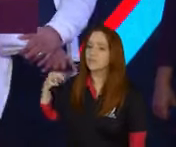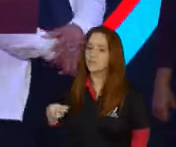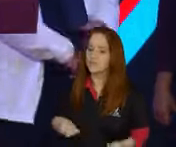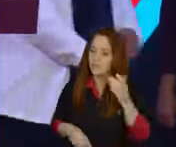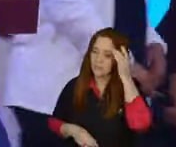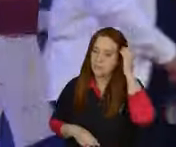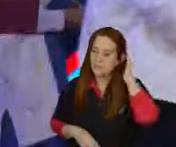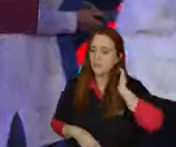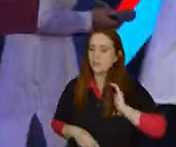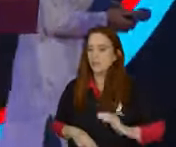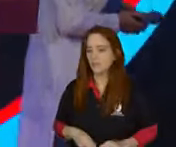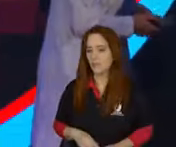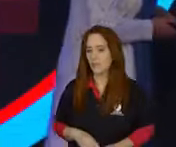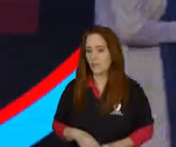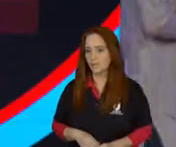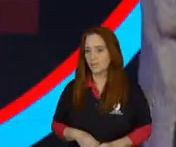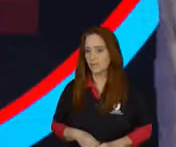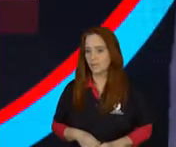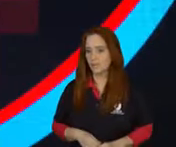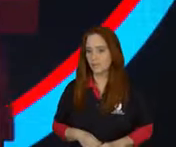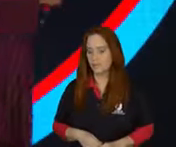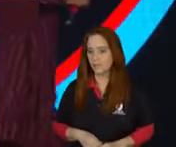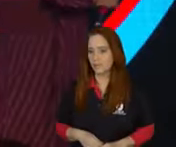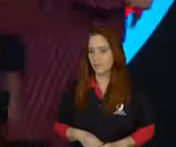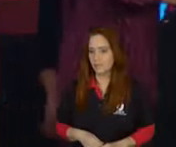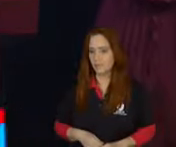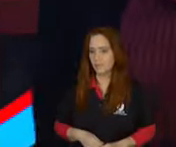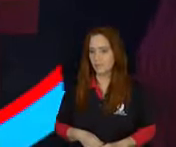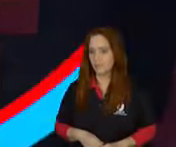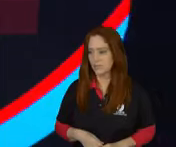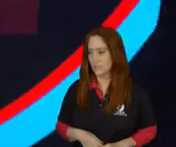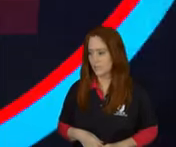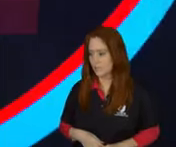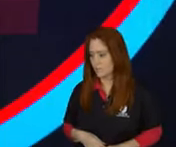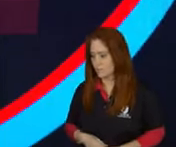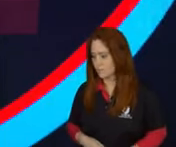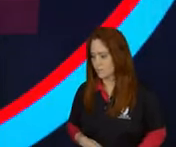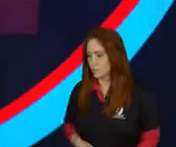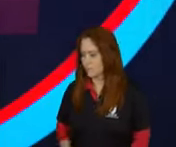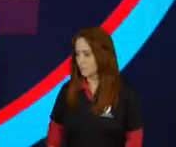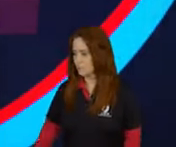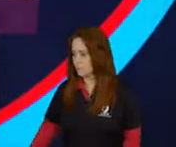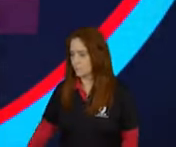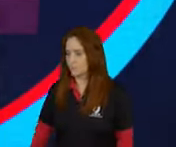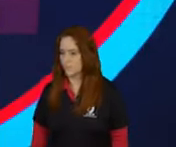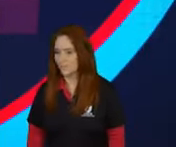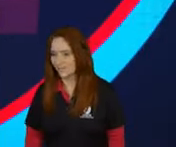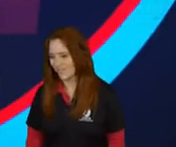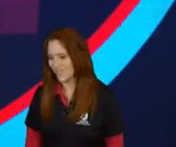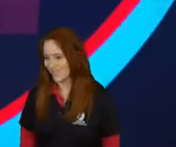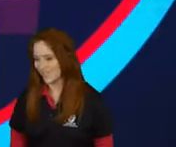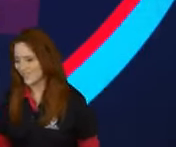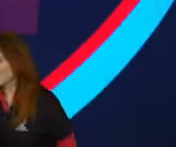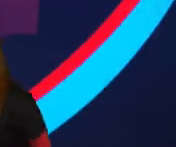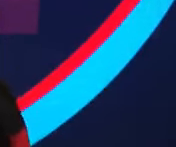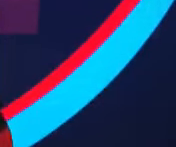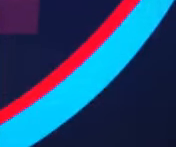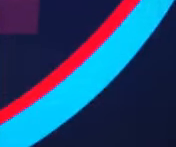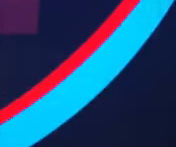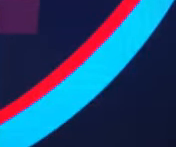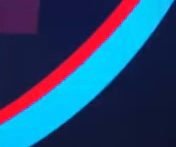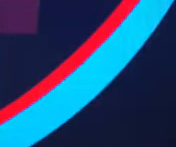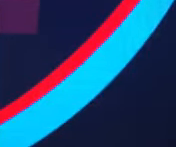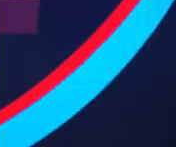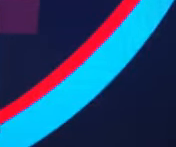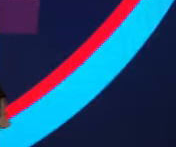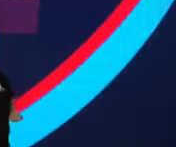mi nieta mayor. Entonces entramos como una delegación como de 7. Y el doctor es italiano y dice,